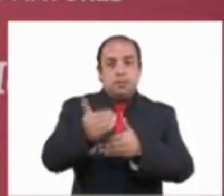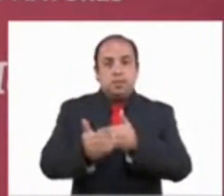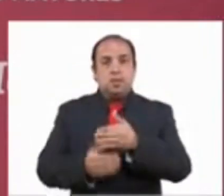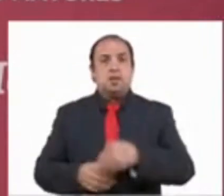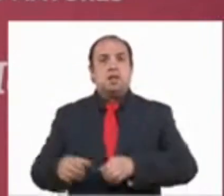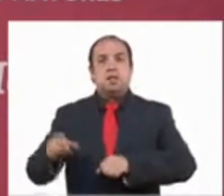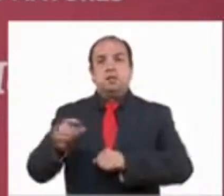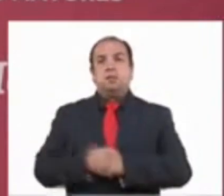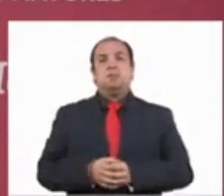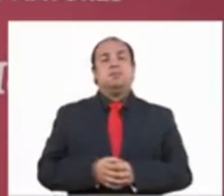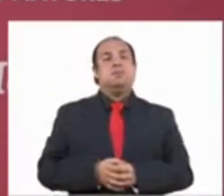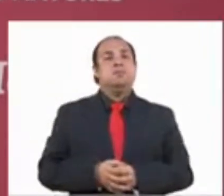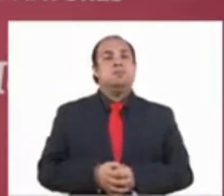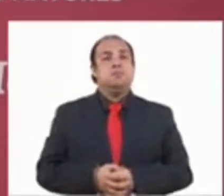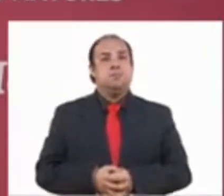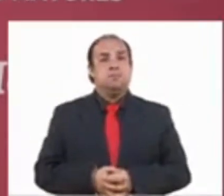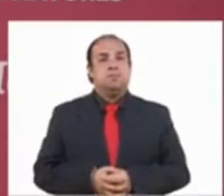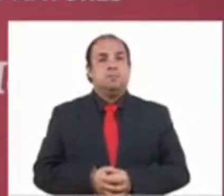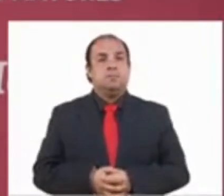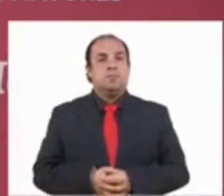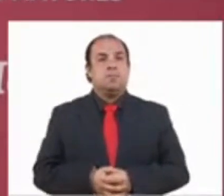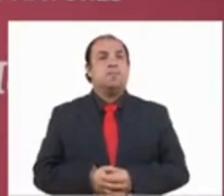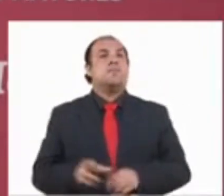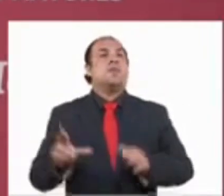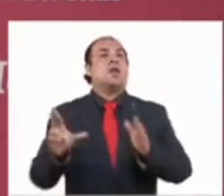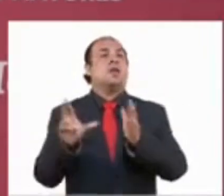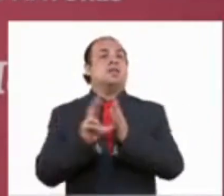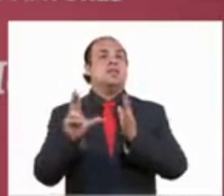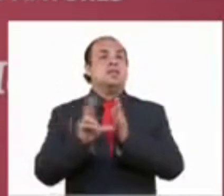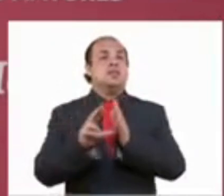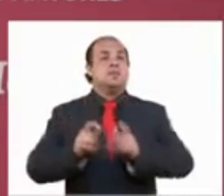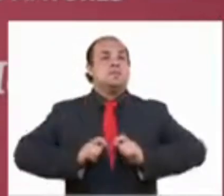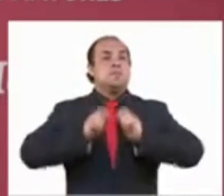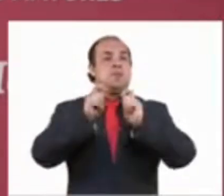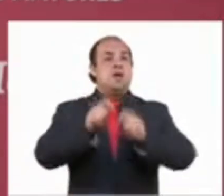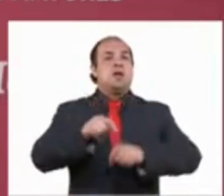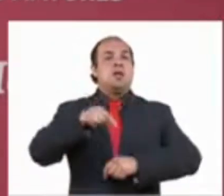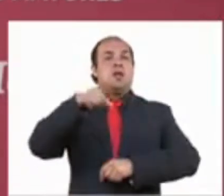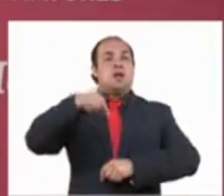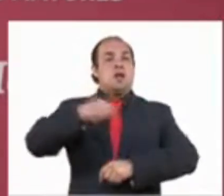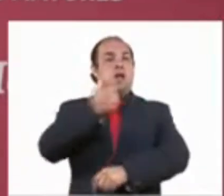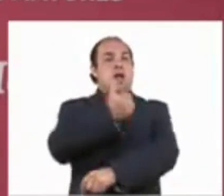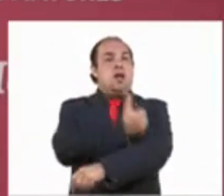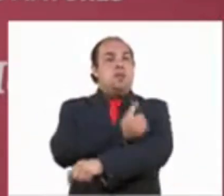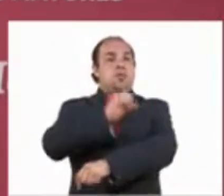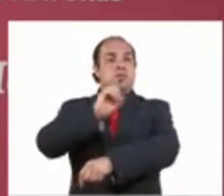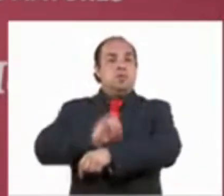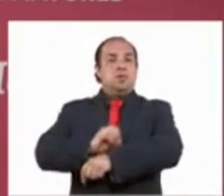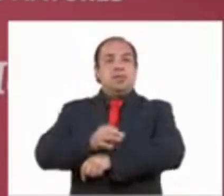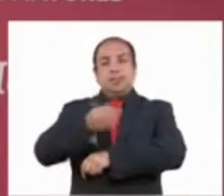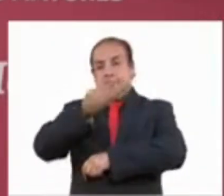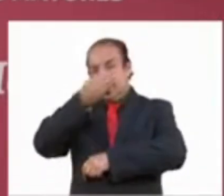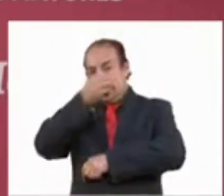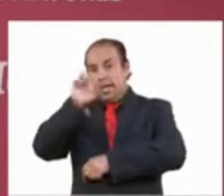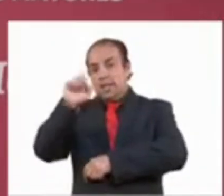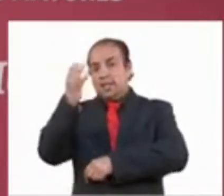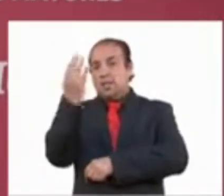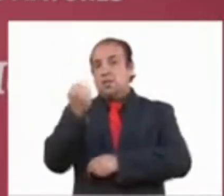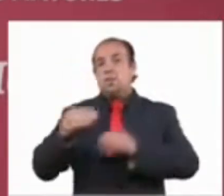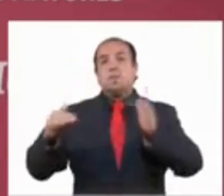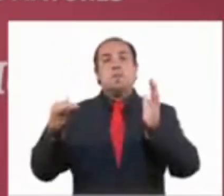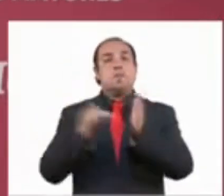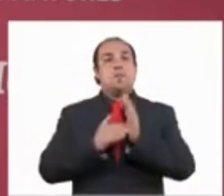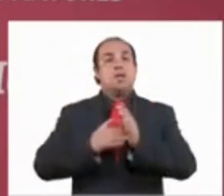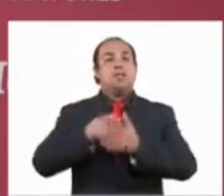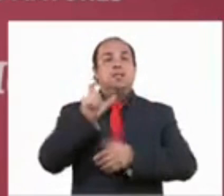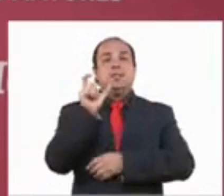días. Las tarjetas que se van a entregar en Álvaro Obregón son casi 69 mil